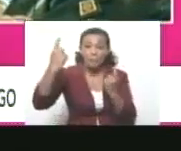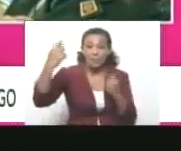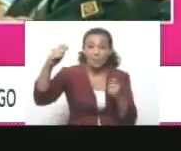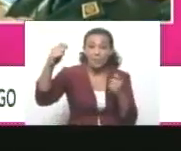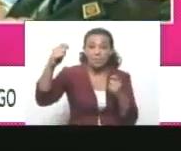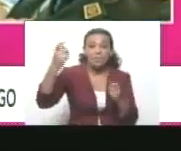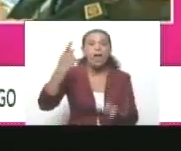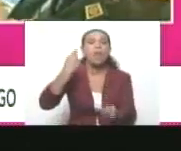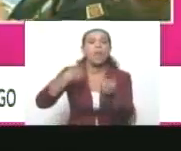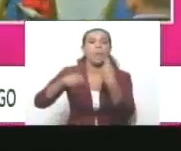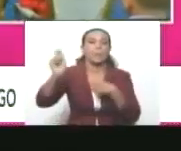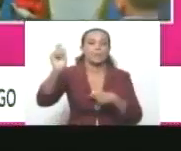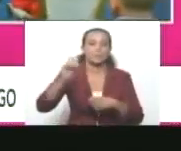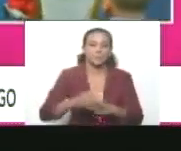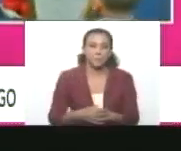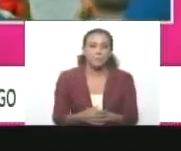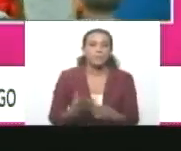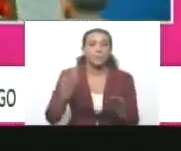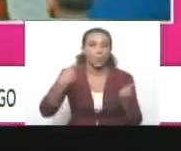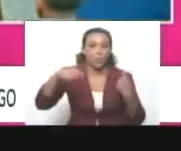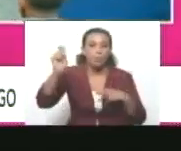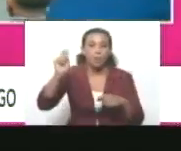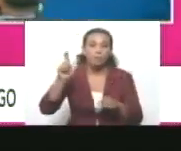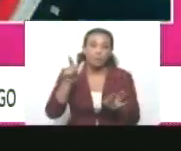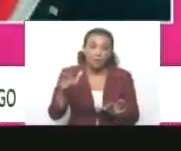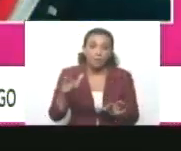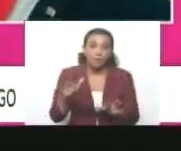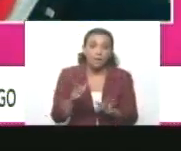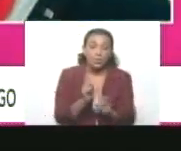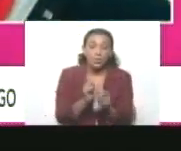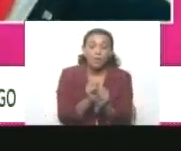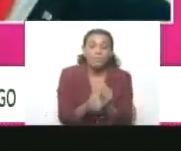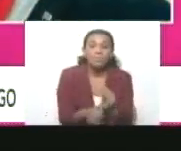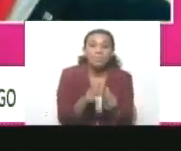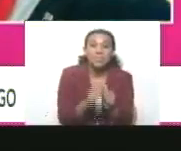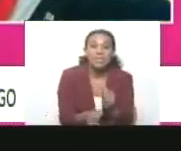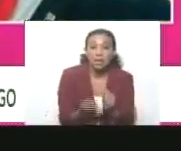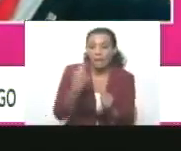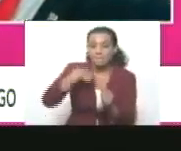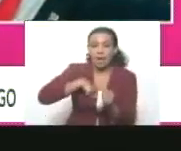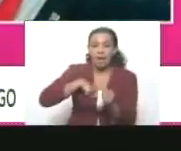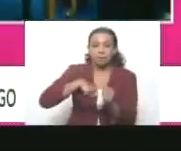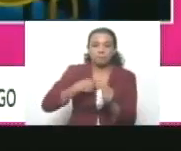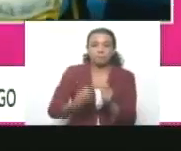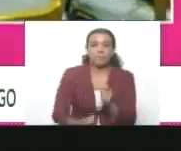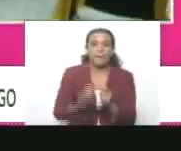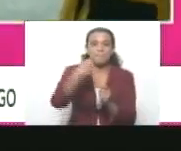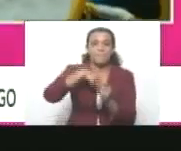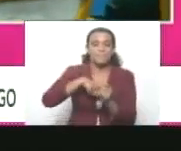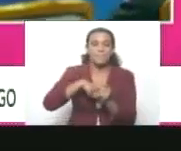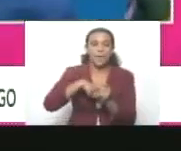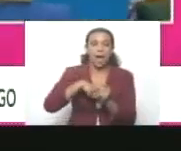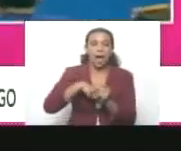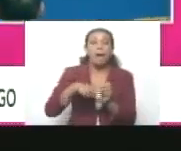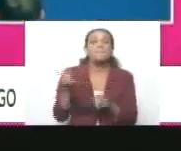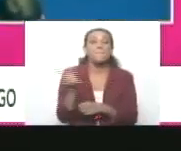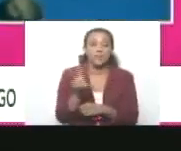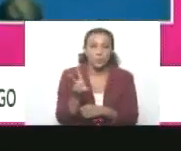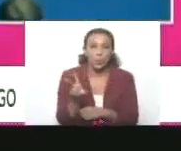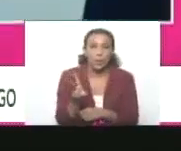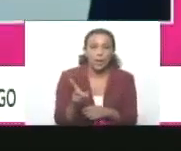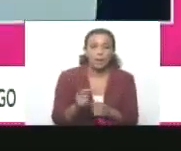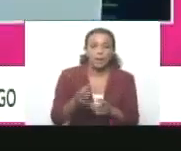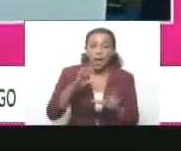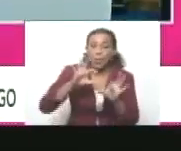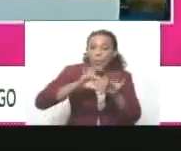exportamos. Y eso es pum, pum, pum, para acá. Platica para el pueblo de Venezuela.